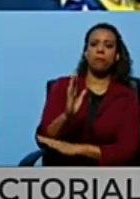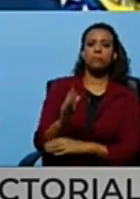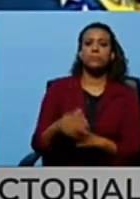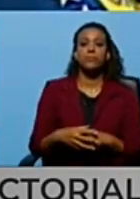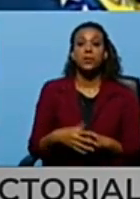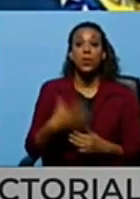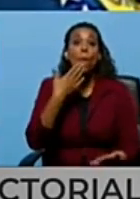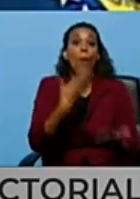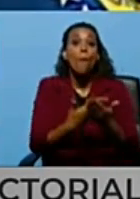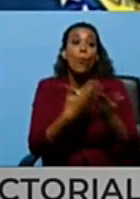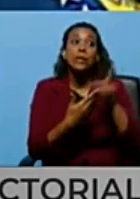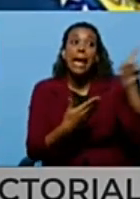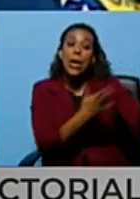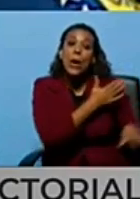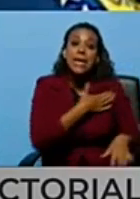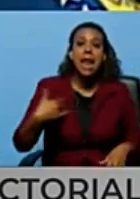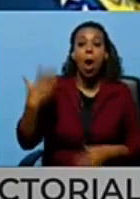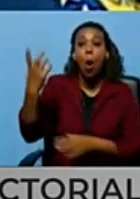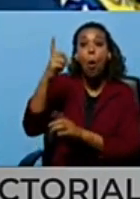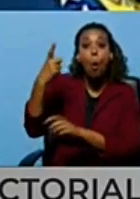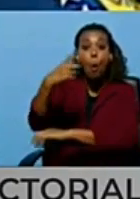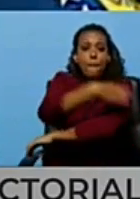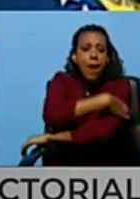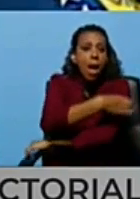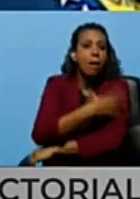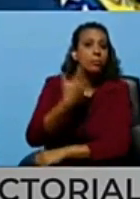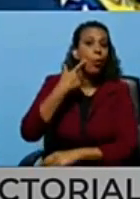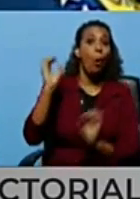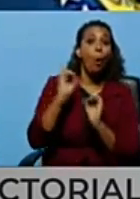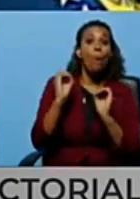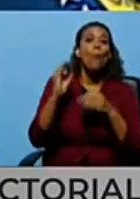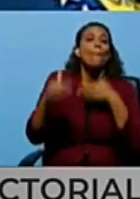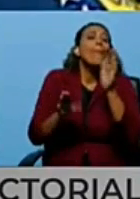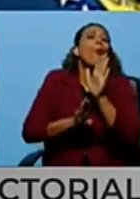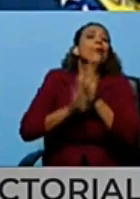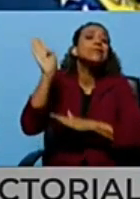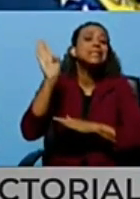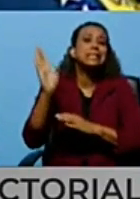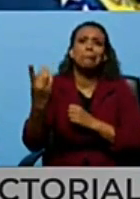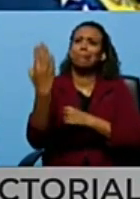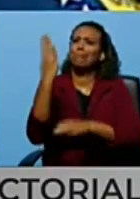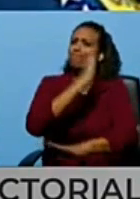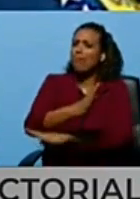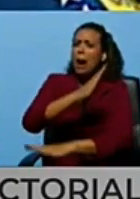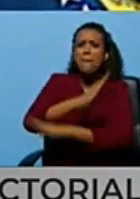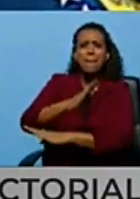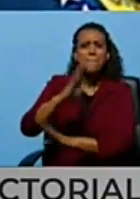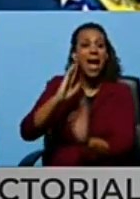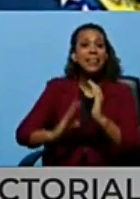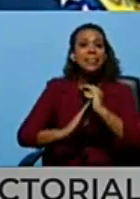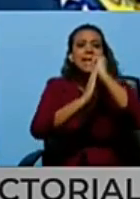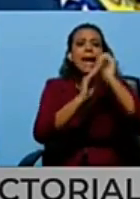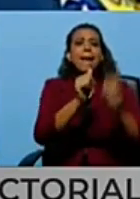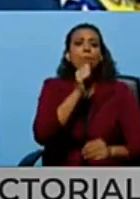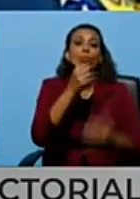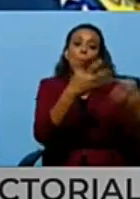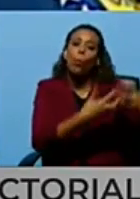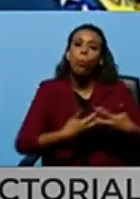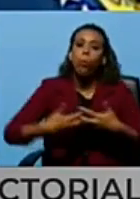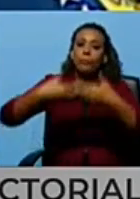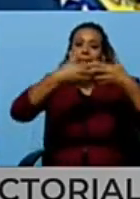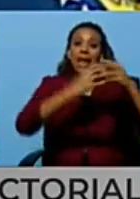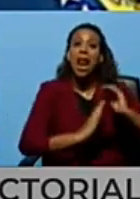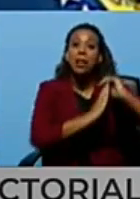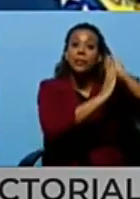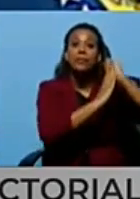su propuesta. Y aquellos gobiernos de izquierda o llamados progresistas están siendo atacados, dirigidos por el gobierno de los Estados